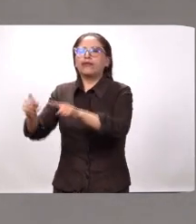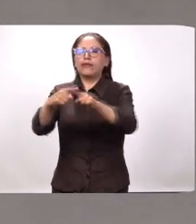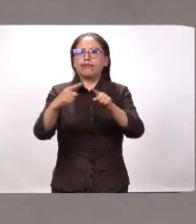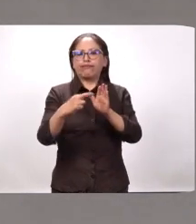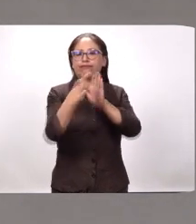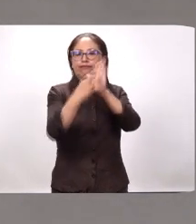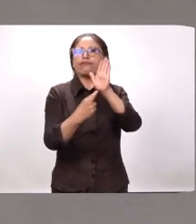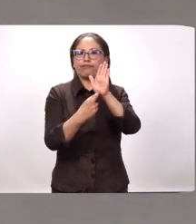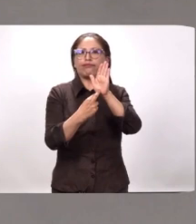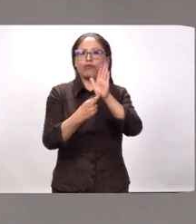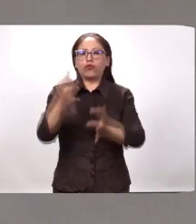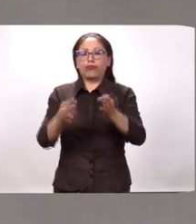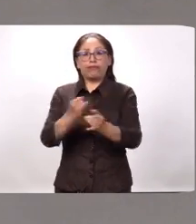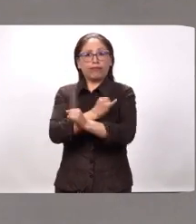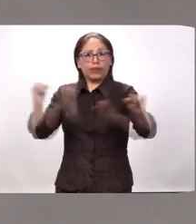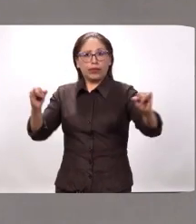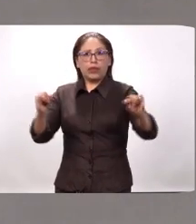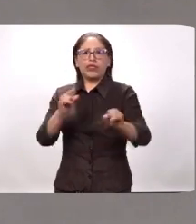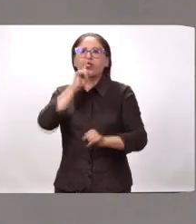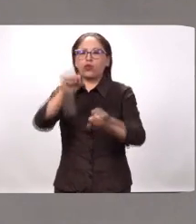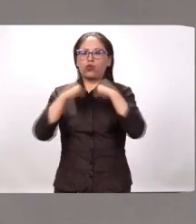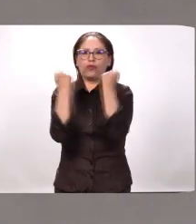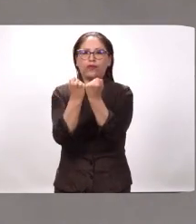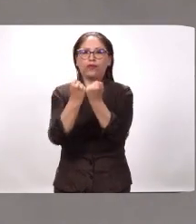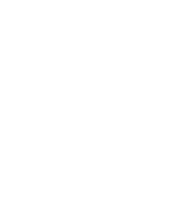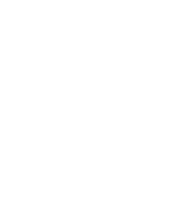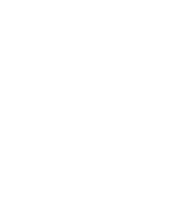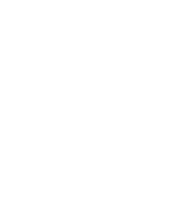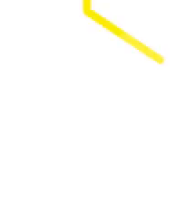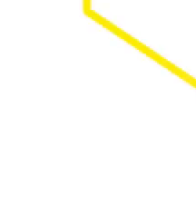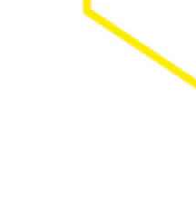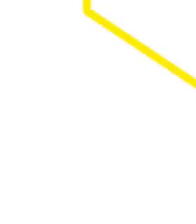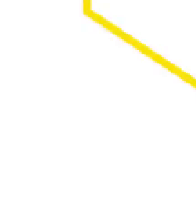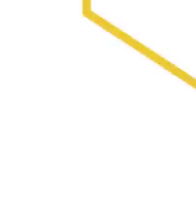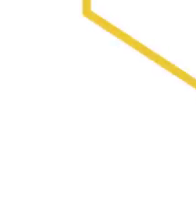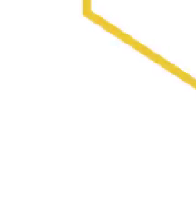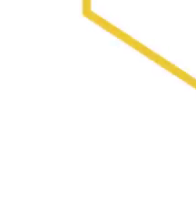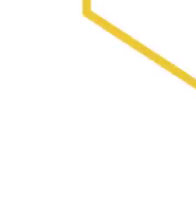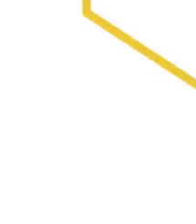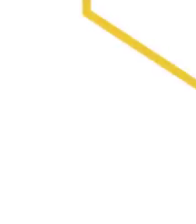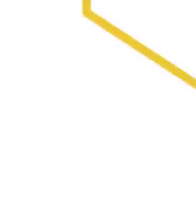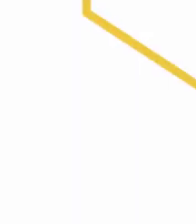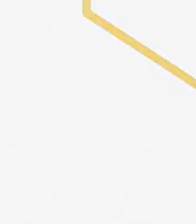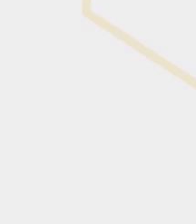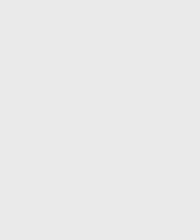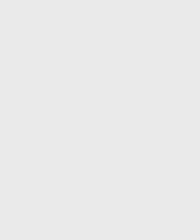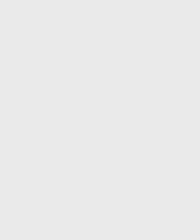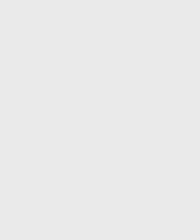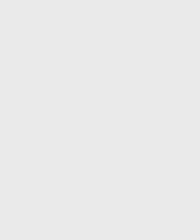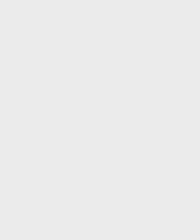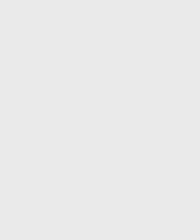seguimiento de las decisiones judiciales. Justicia independiente, sociedad segura. Elecciones Judiciales